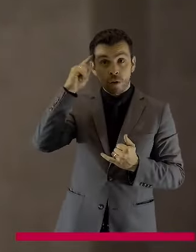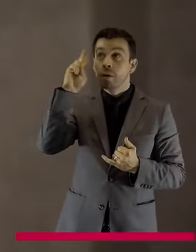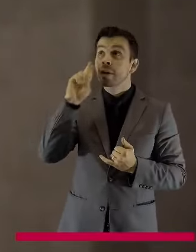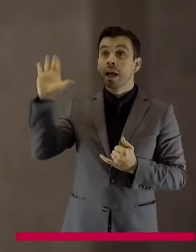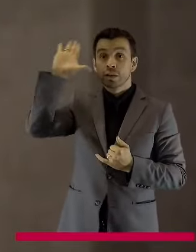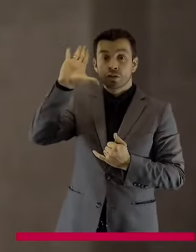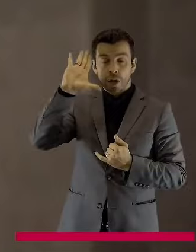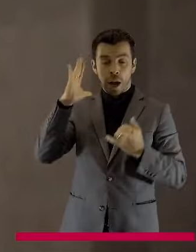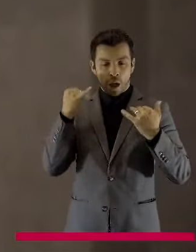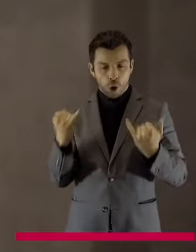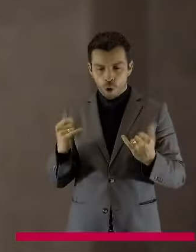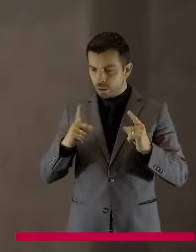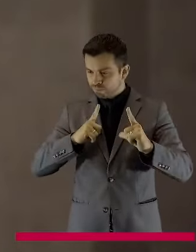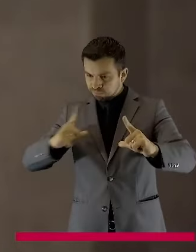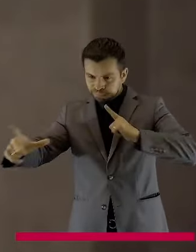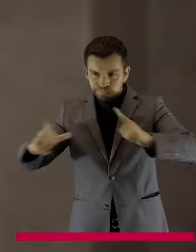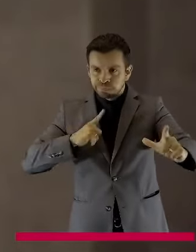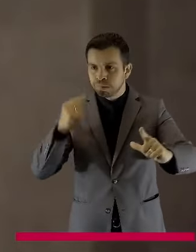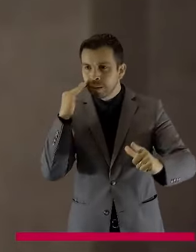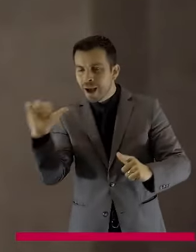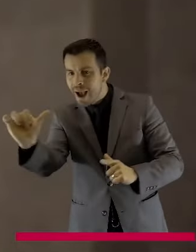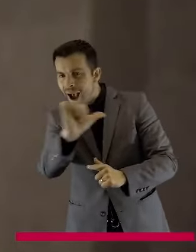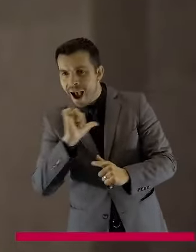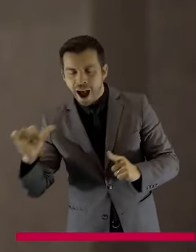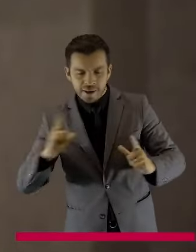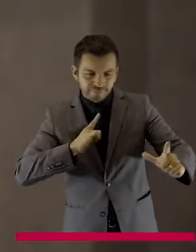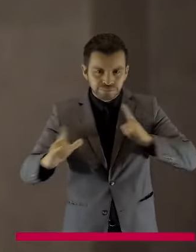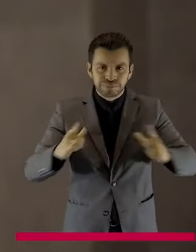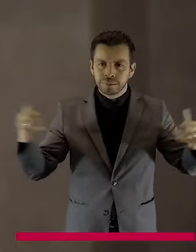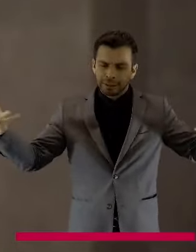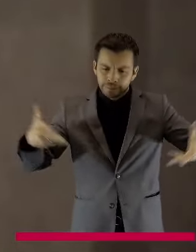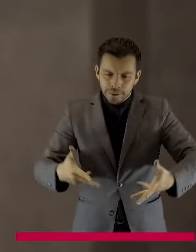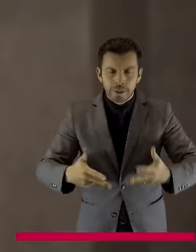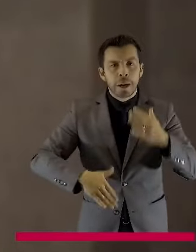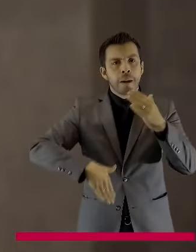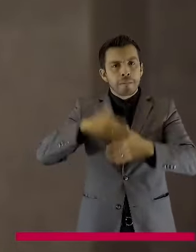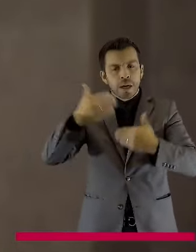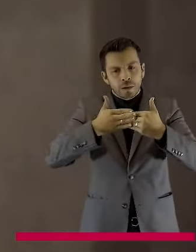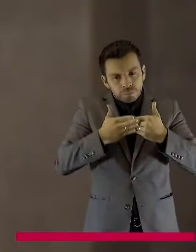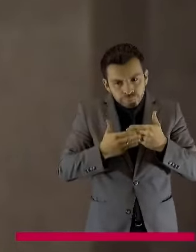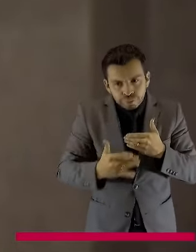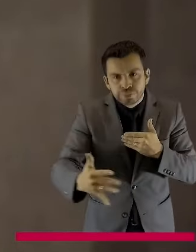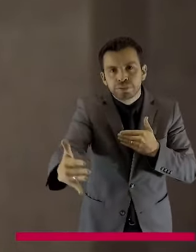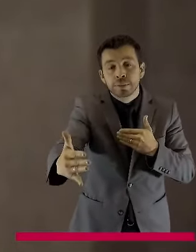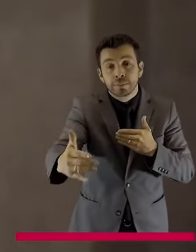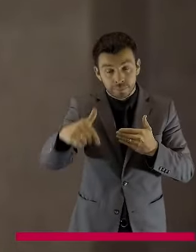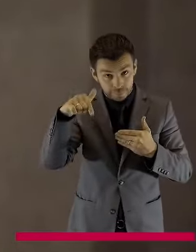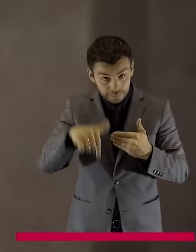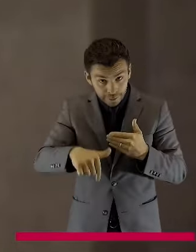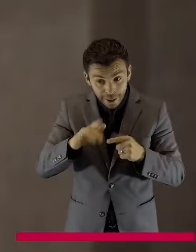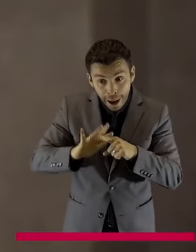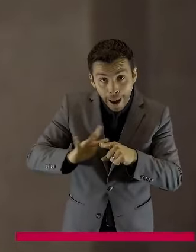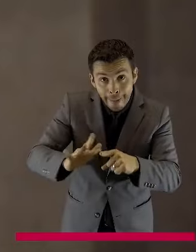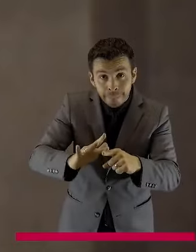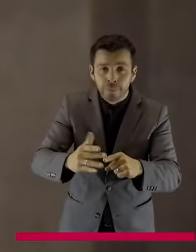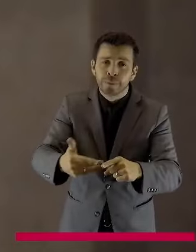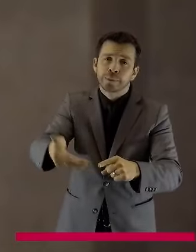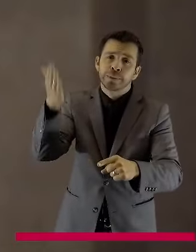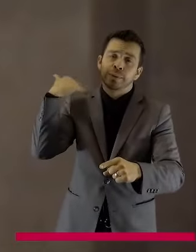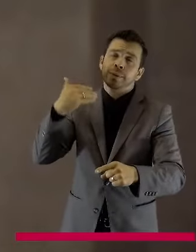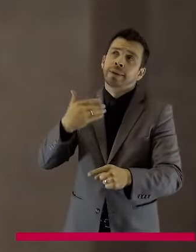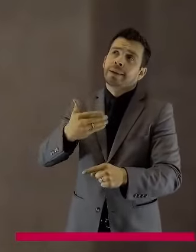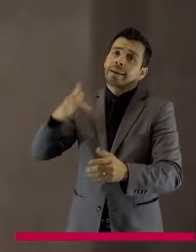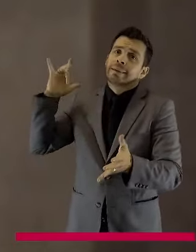con nuestros liderazgos avanzando en la implementación de unas deudas históricas que el Estado